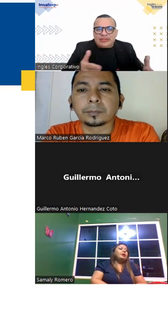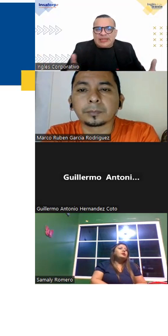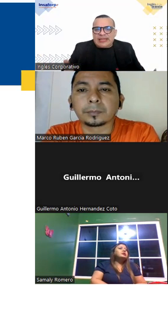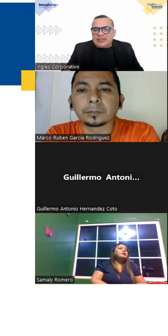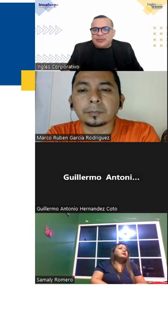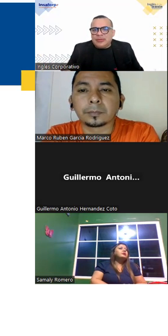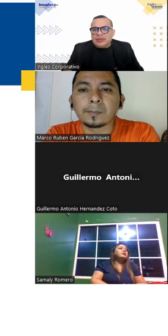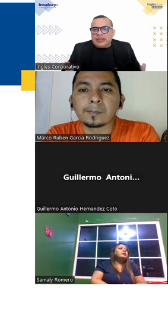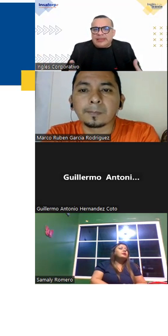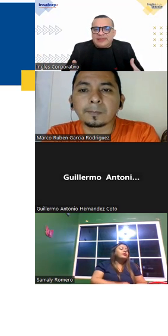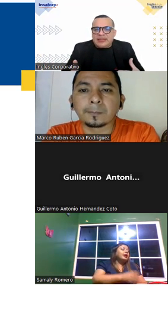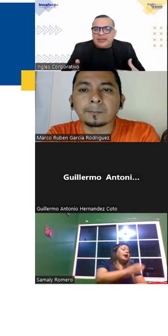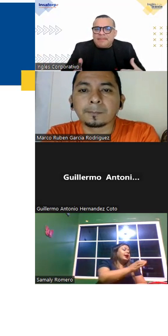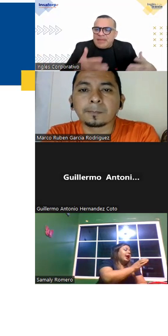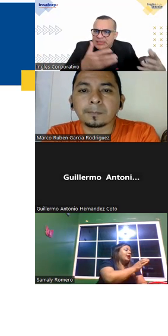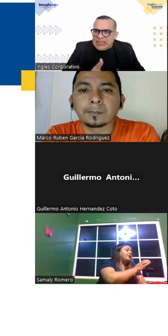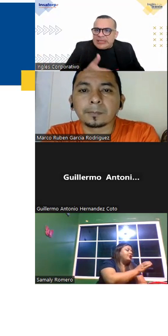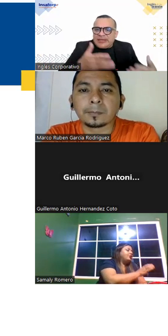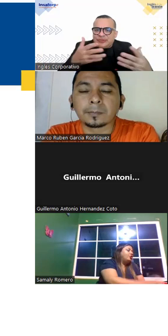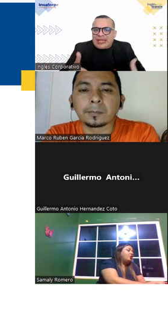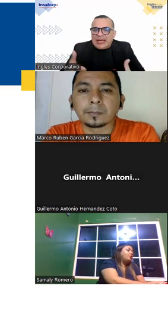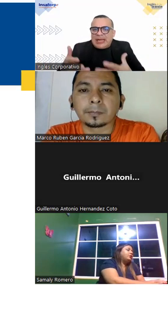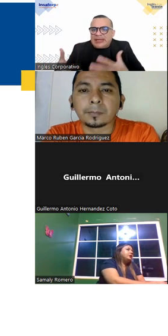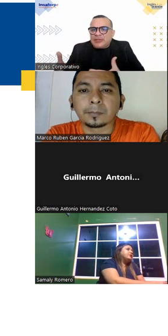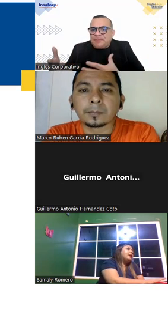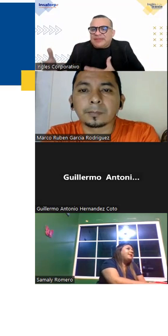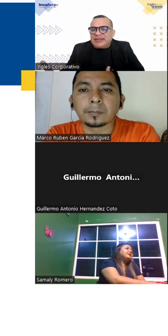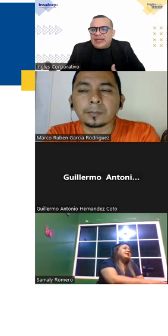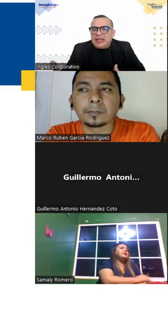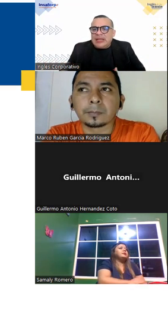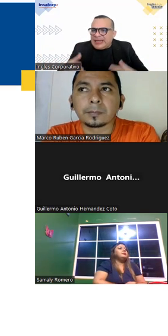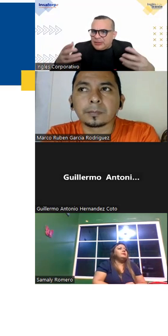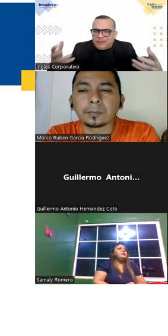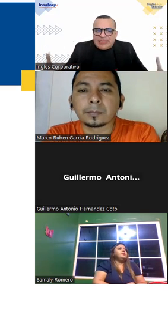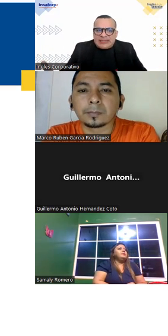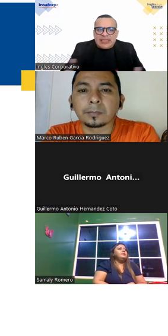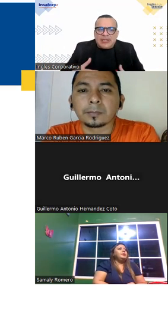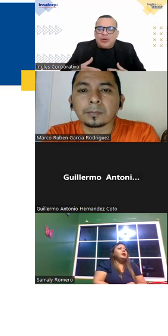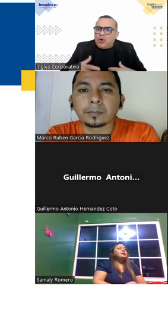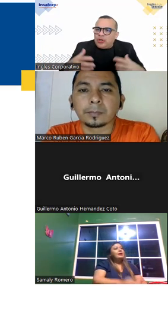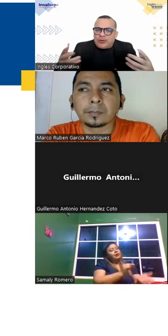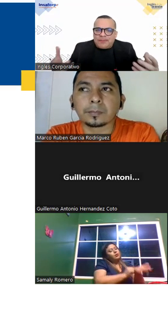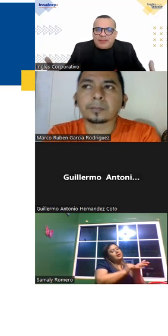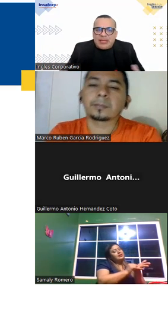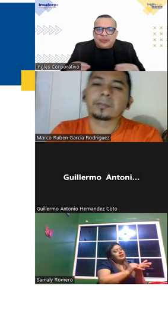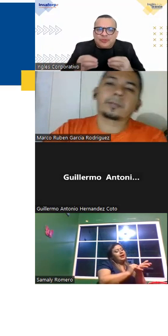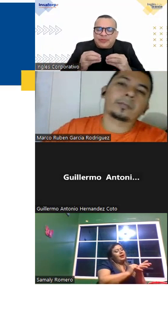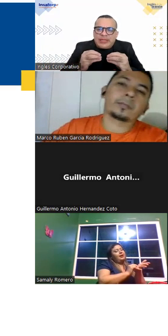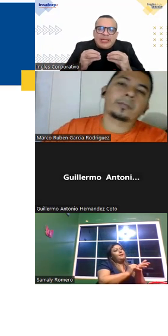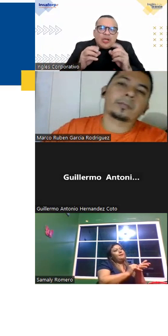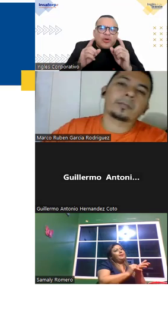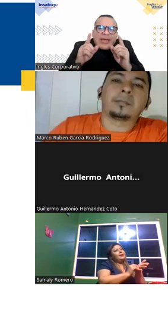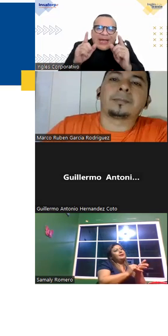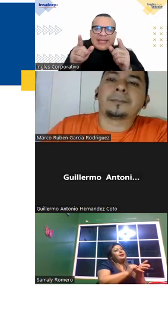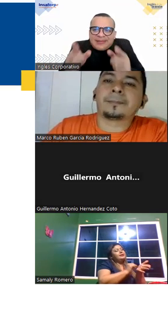La gestión de riesgo, es decir, medir, gestionar el riesgo empresarial, el riesgo financiero o de cumplimiento